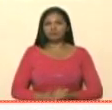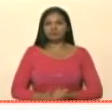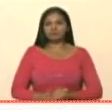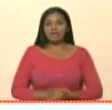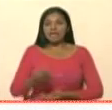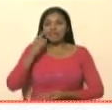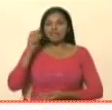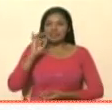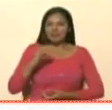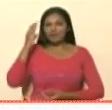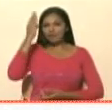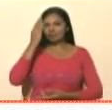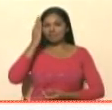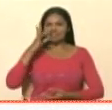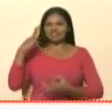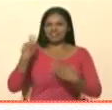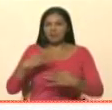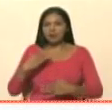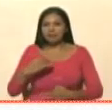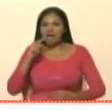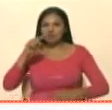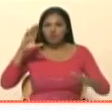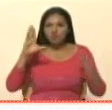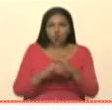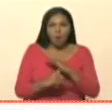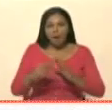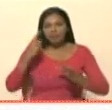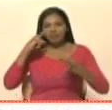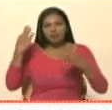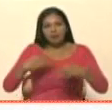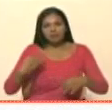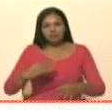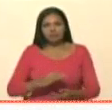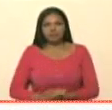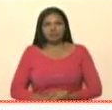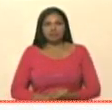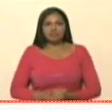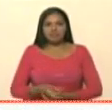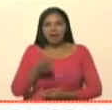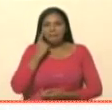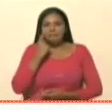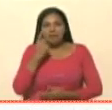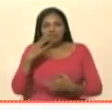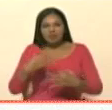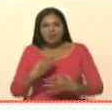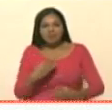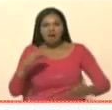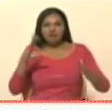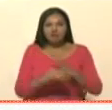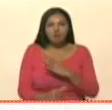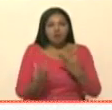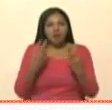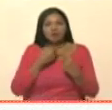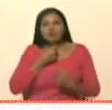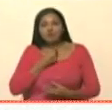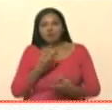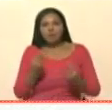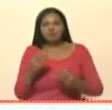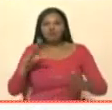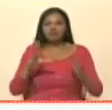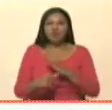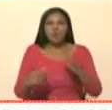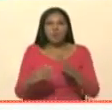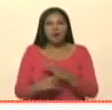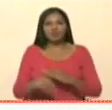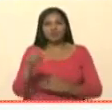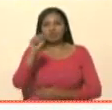tiene que haber conciencia de la pillería, la piratería, el pillaje, el ladronaje. Se están robando